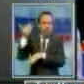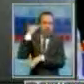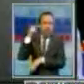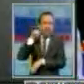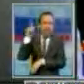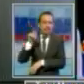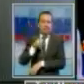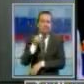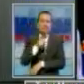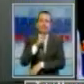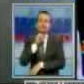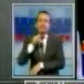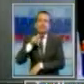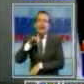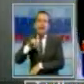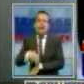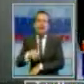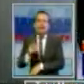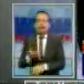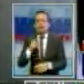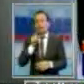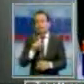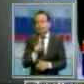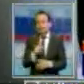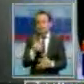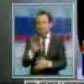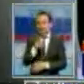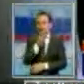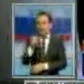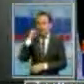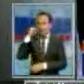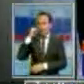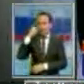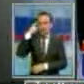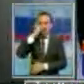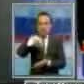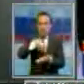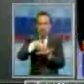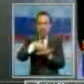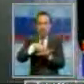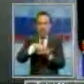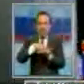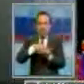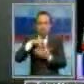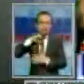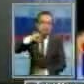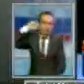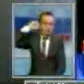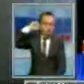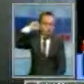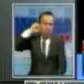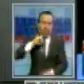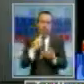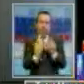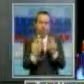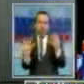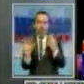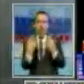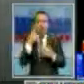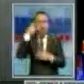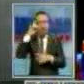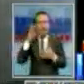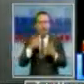una pequeña... Lo mismo la Asamblea Constituyente, la gente cree que va a haber una plaza de armas con una horca, barricada, y así se va a construir